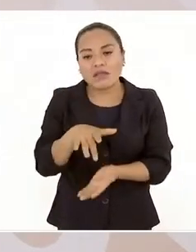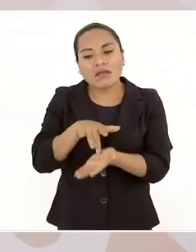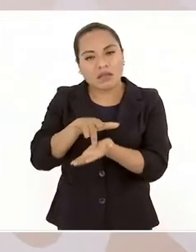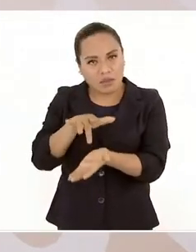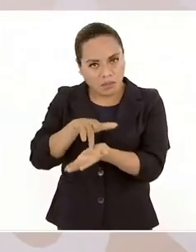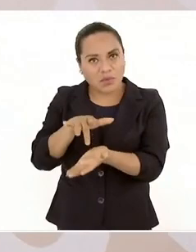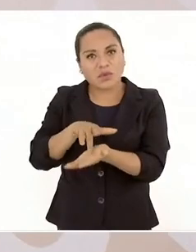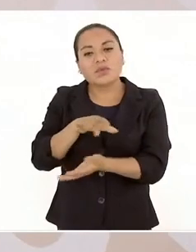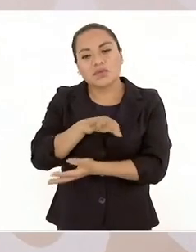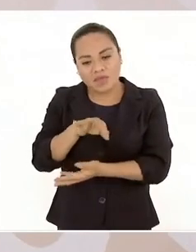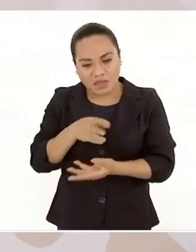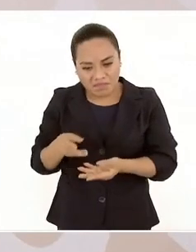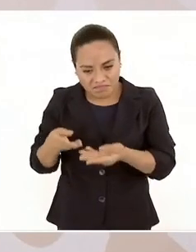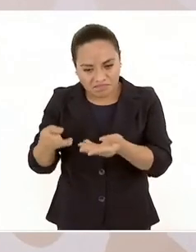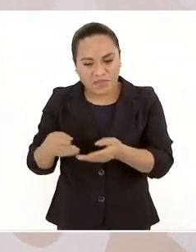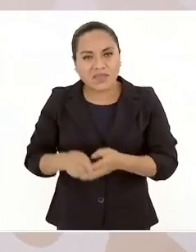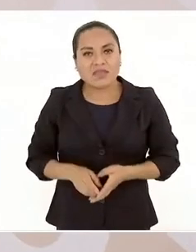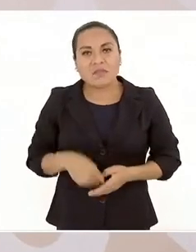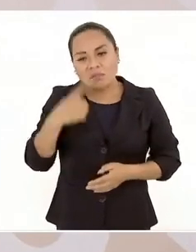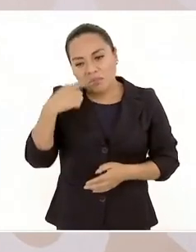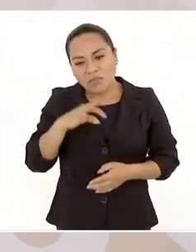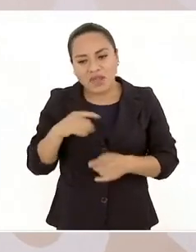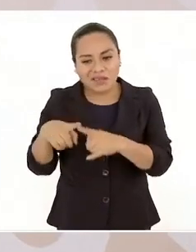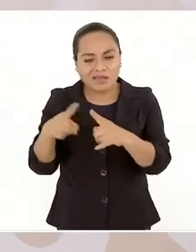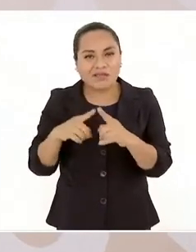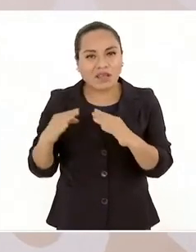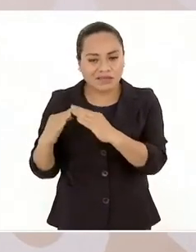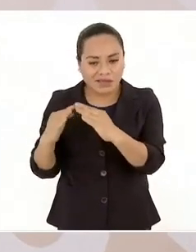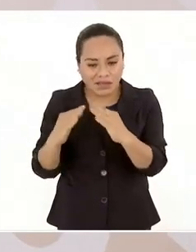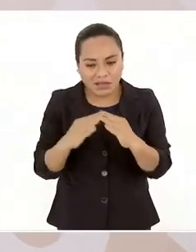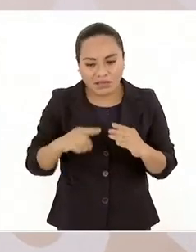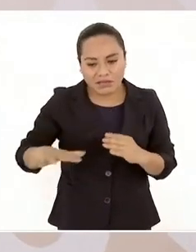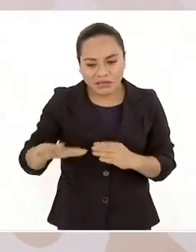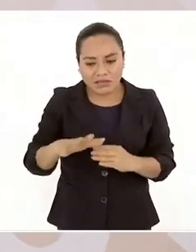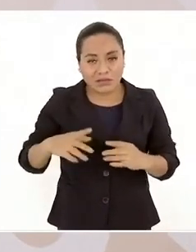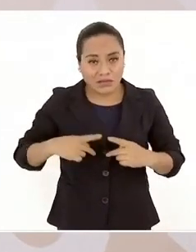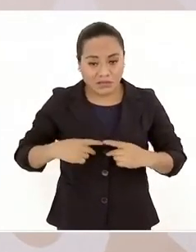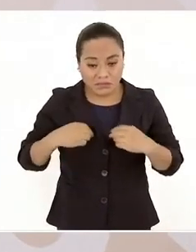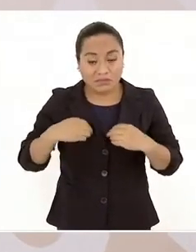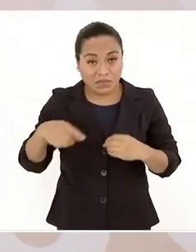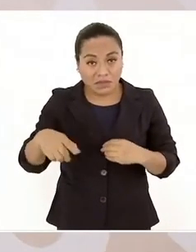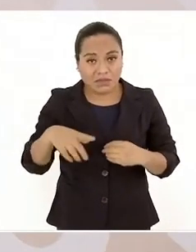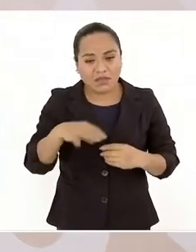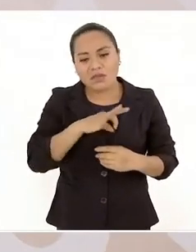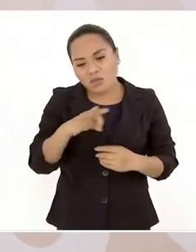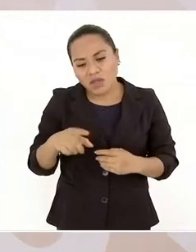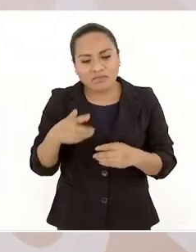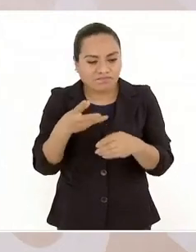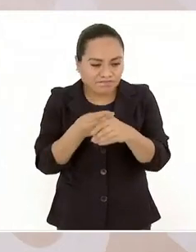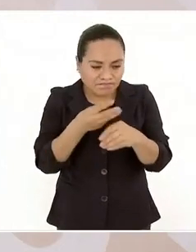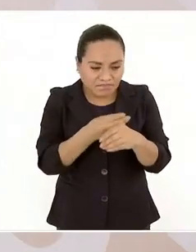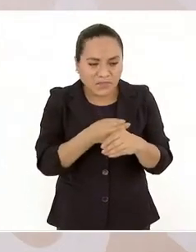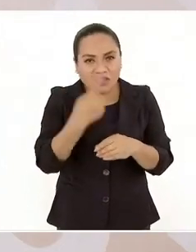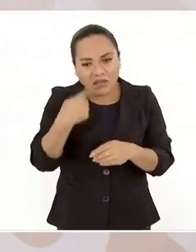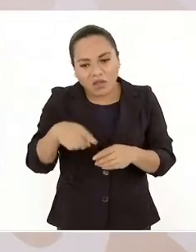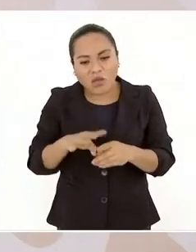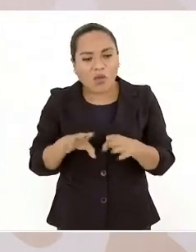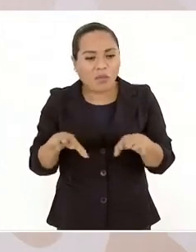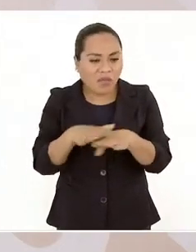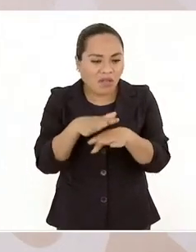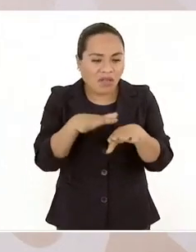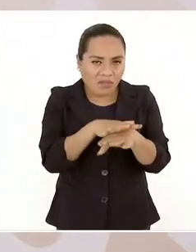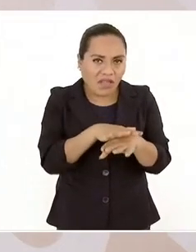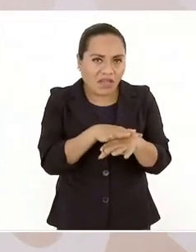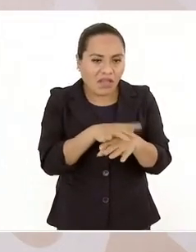para ya sea remodelar las viviendas cuando ocupan una parte del derecho de vía, para